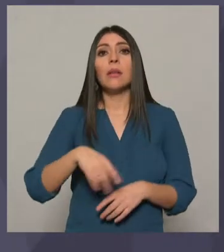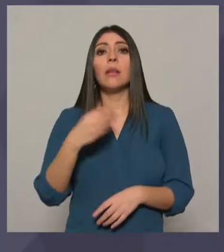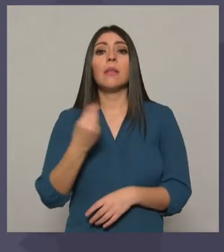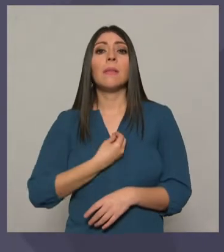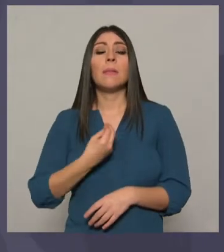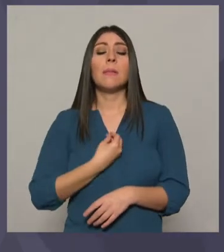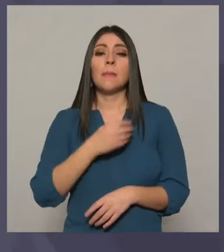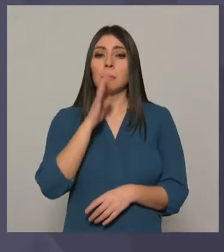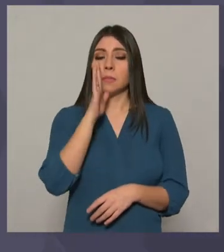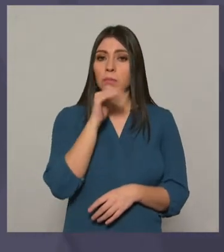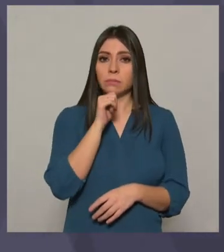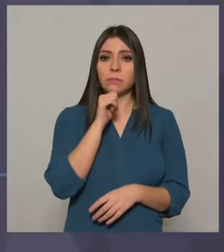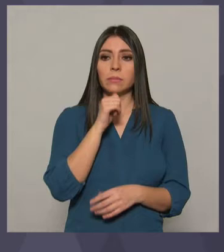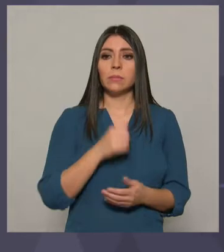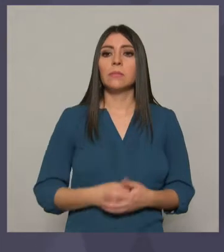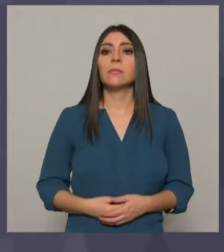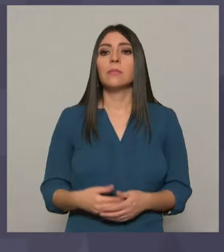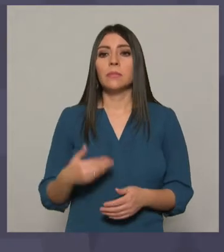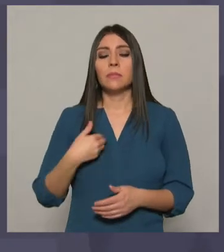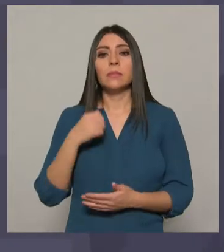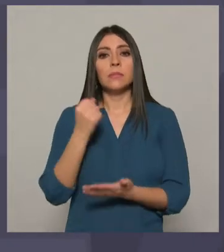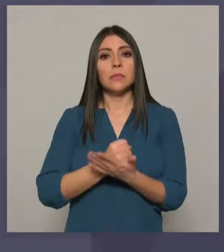soportando. Yo insisto que